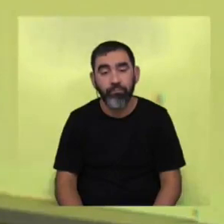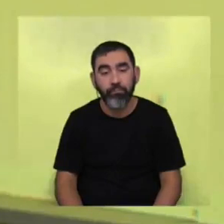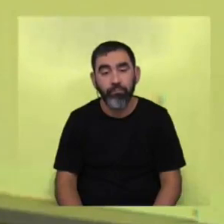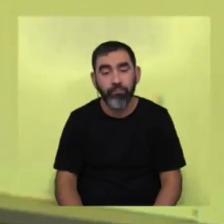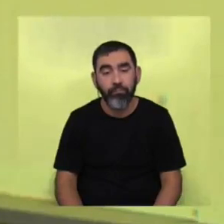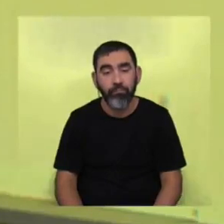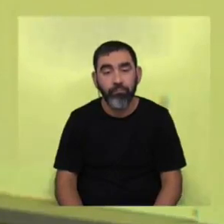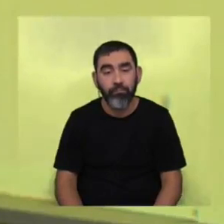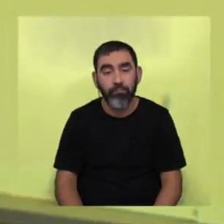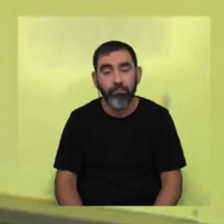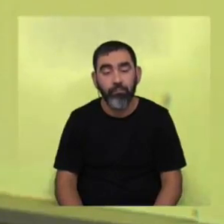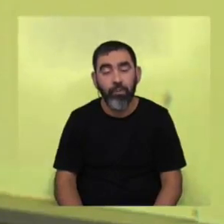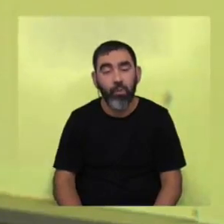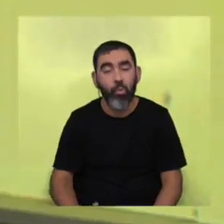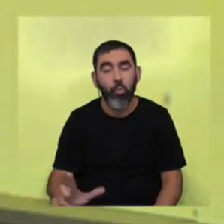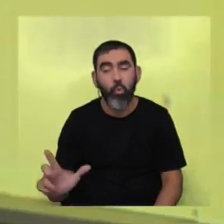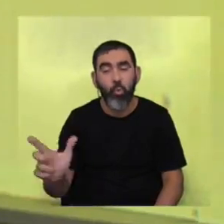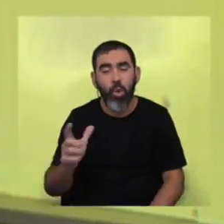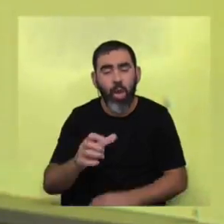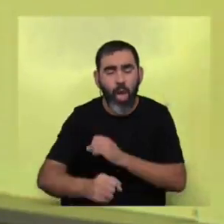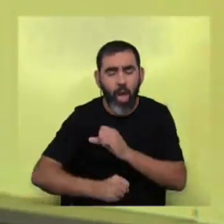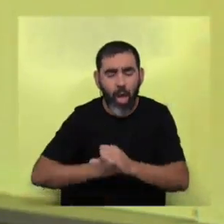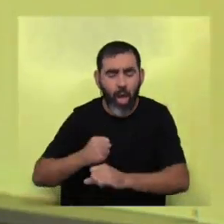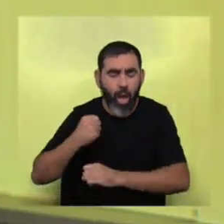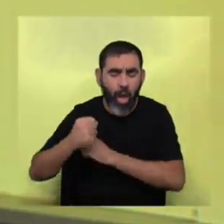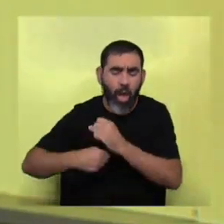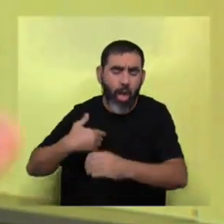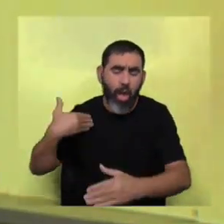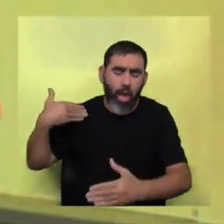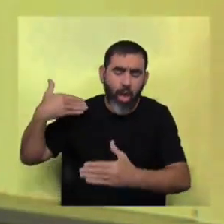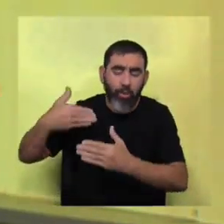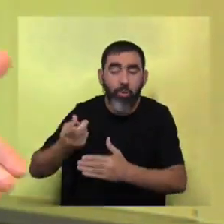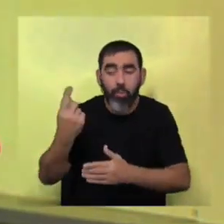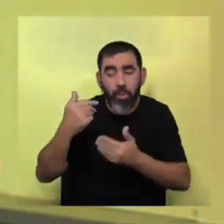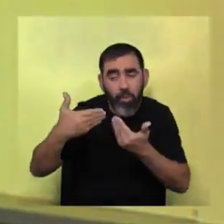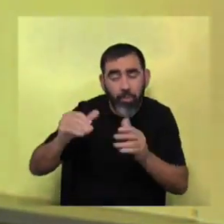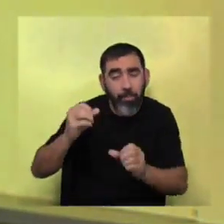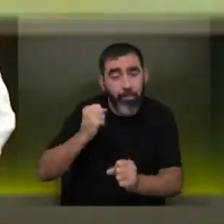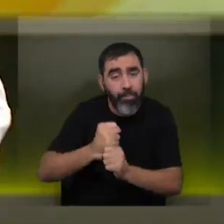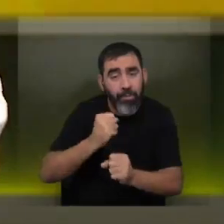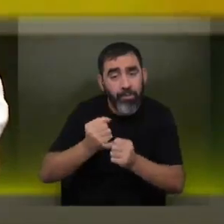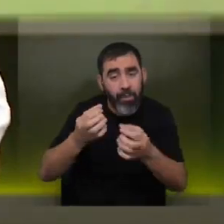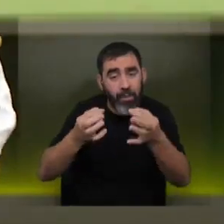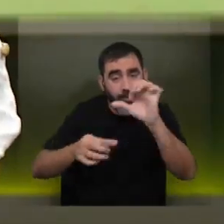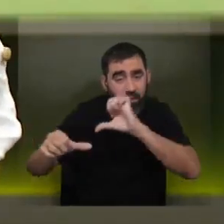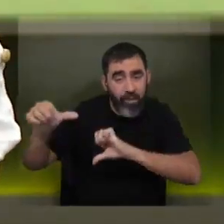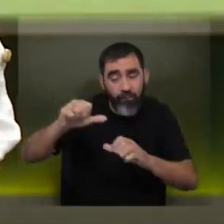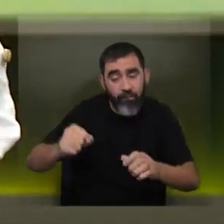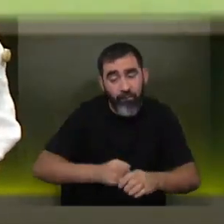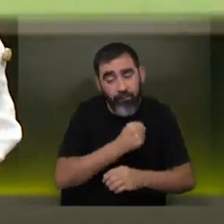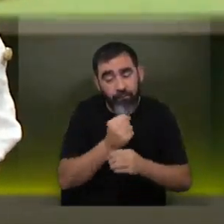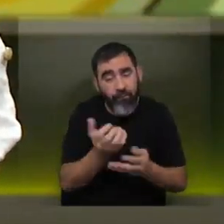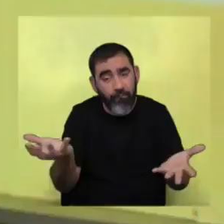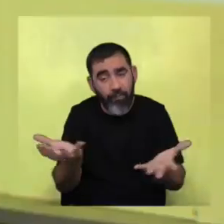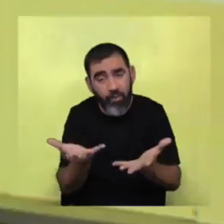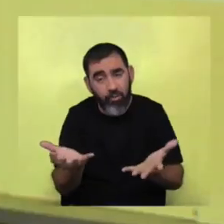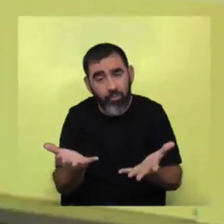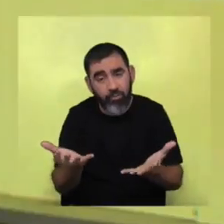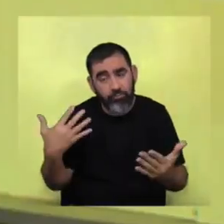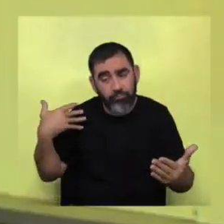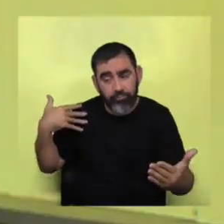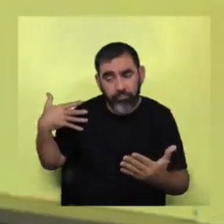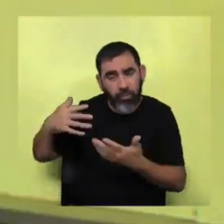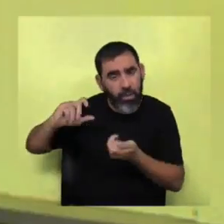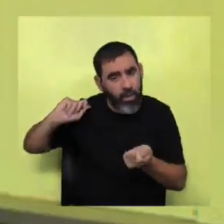tenés una enorme cantidad de décadas de recorrido, pero desde que empezaste a trabajar en un laboratorio hasta ahora, sí, todo esto